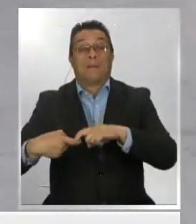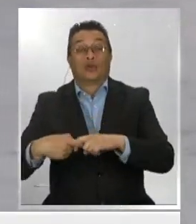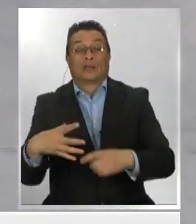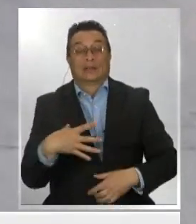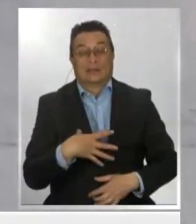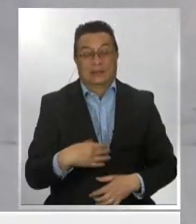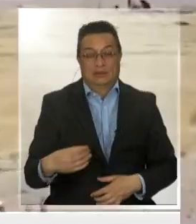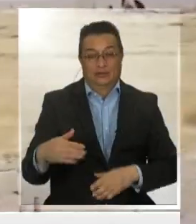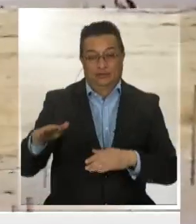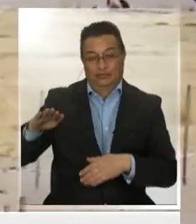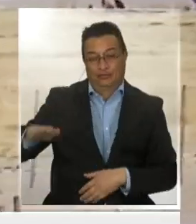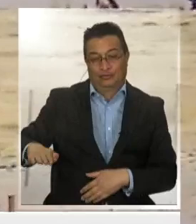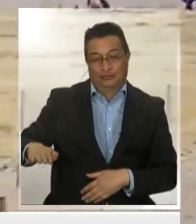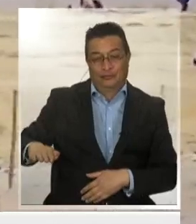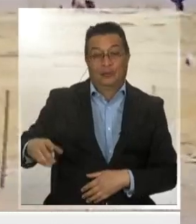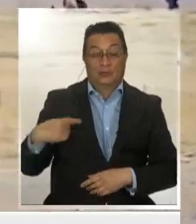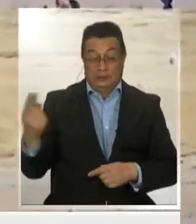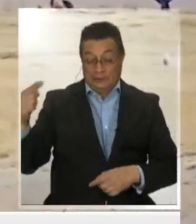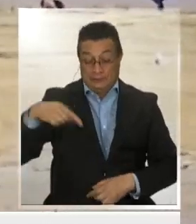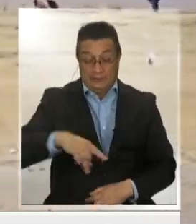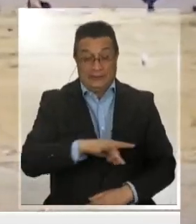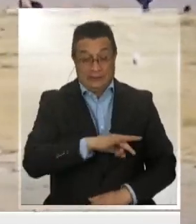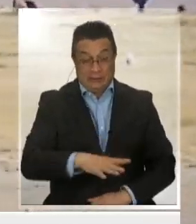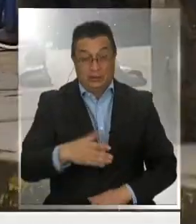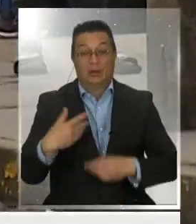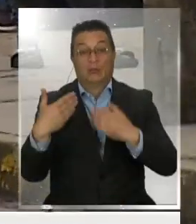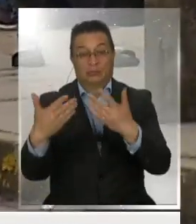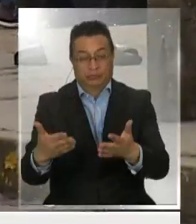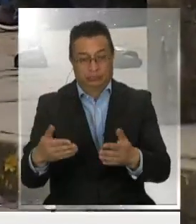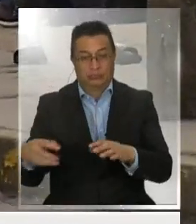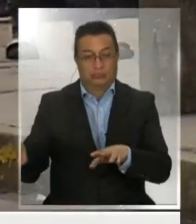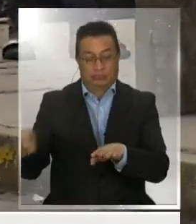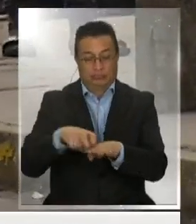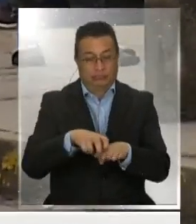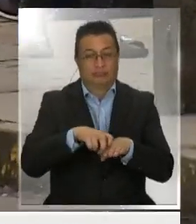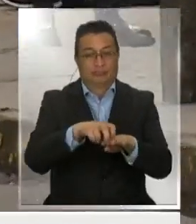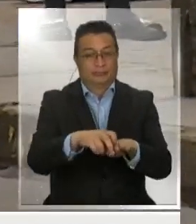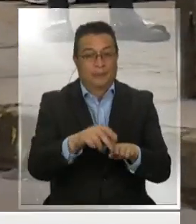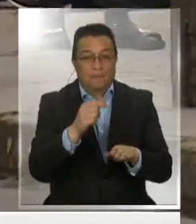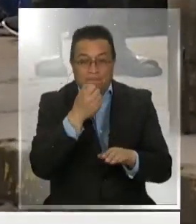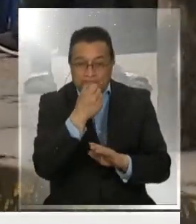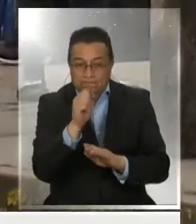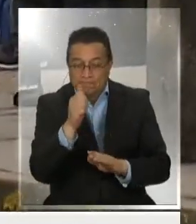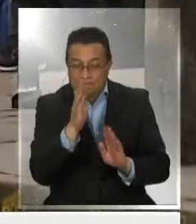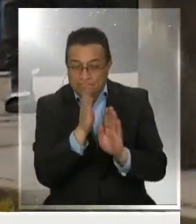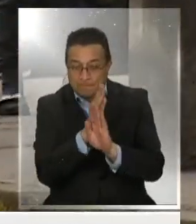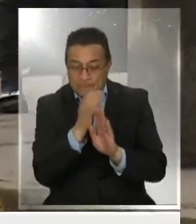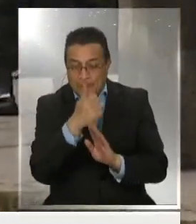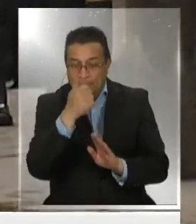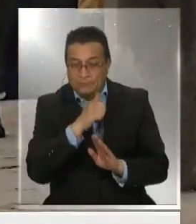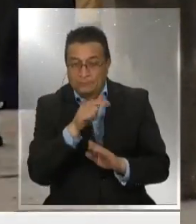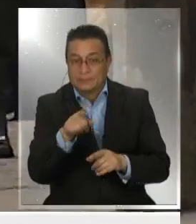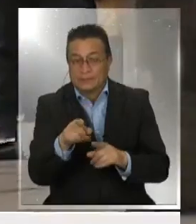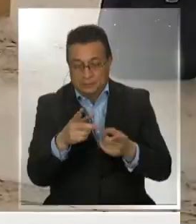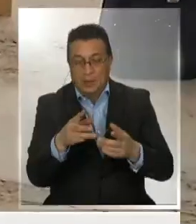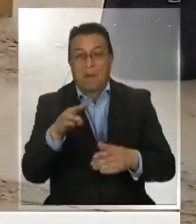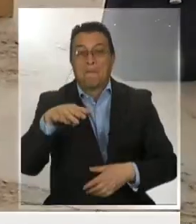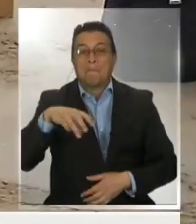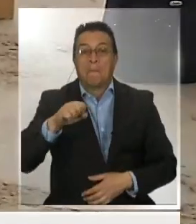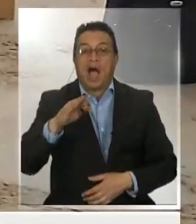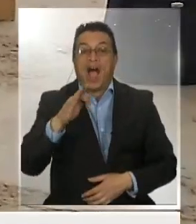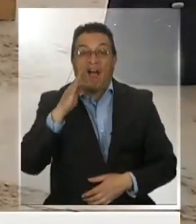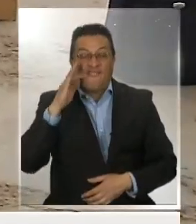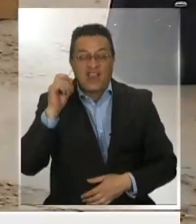hijo. Cuando llegó a territorio nacional, le ofrecieron transporte irregular. Afirma un transportista legal que es una mafia que